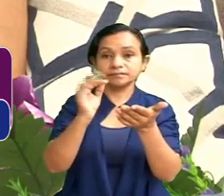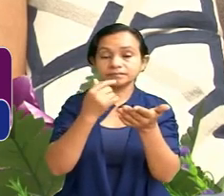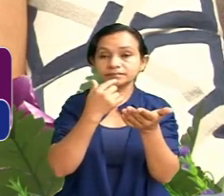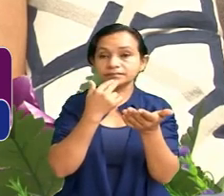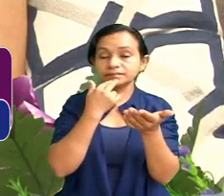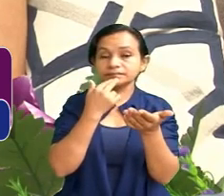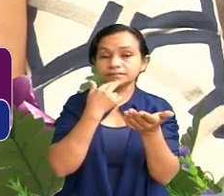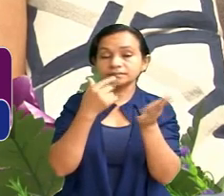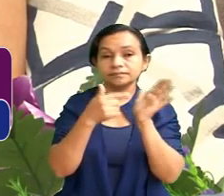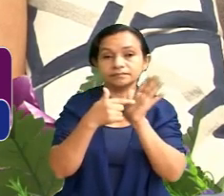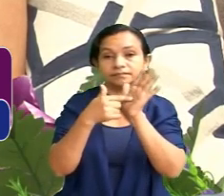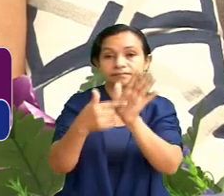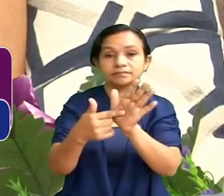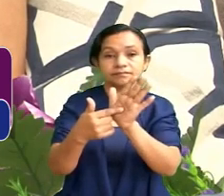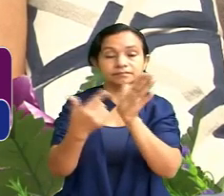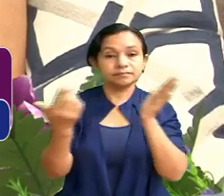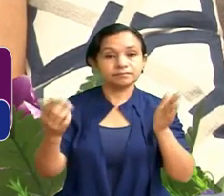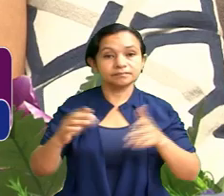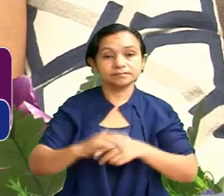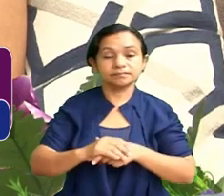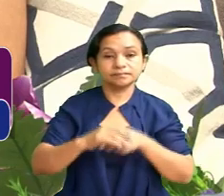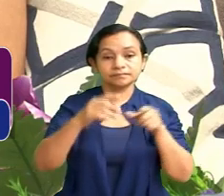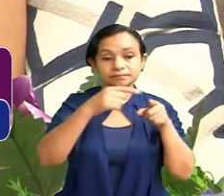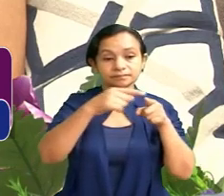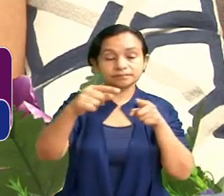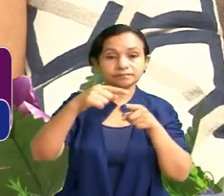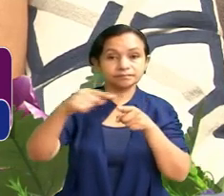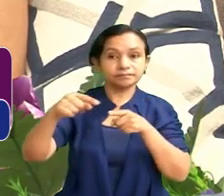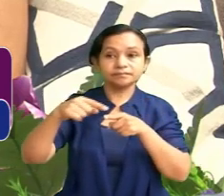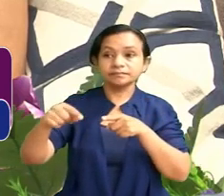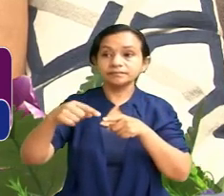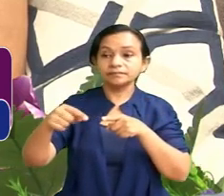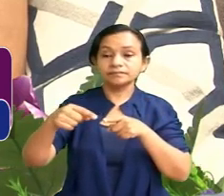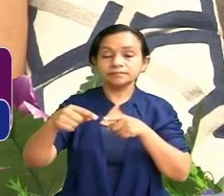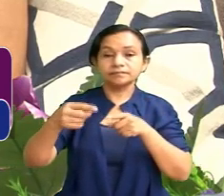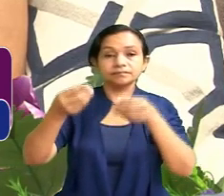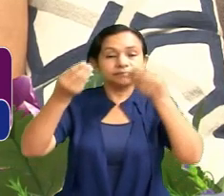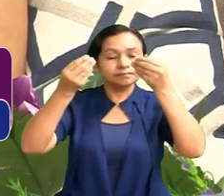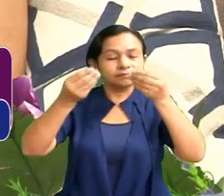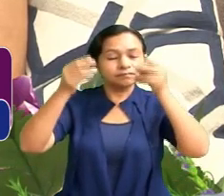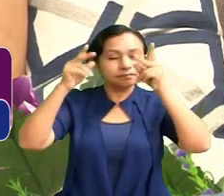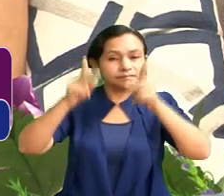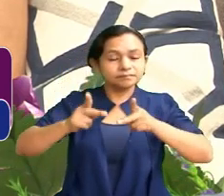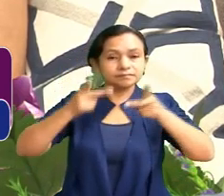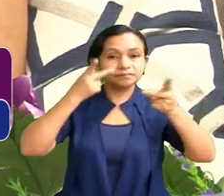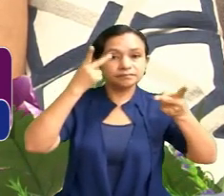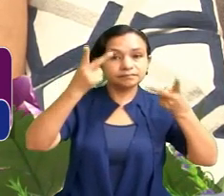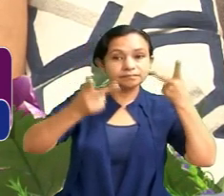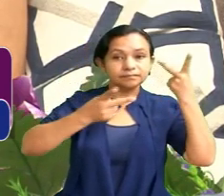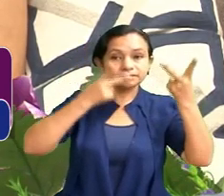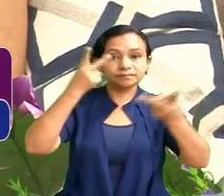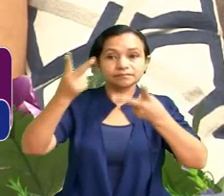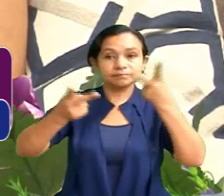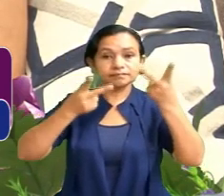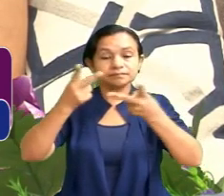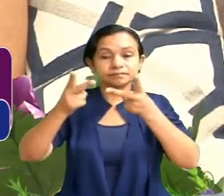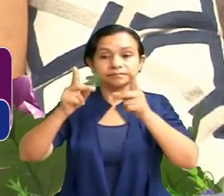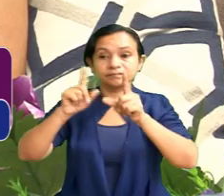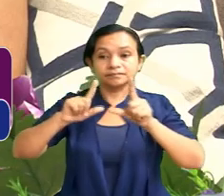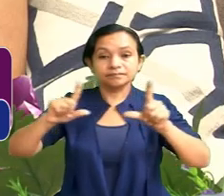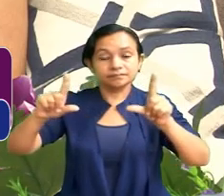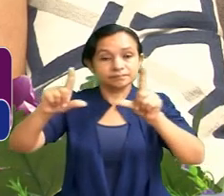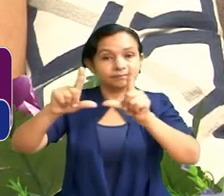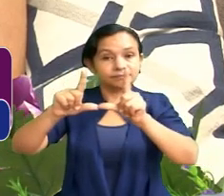por poner un ejemplo hay municipios que por la afluencia de visitantes de repente hay sitios que